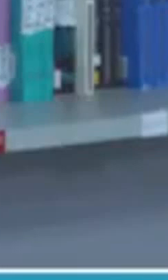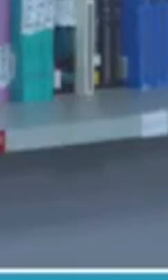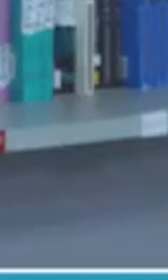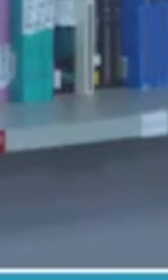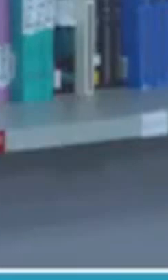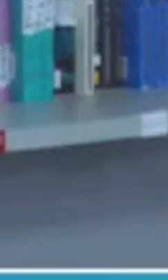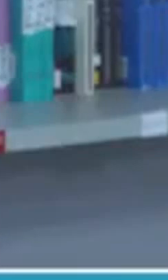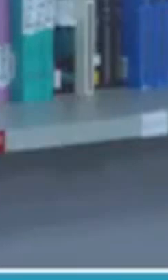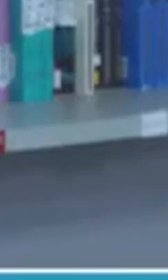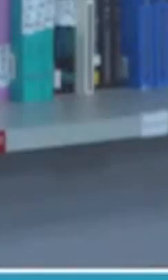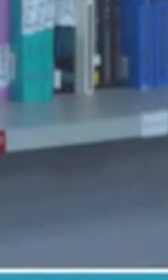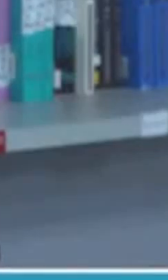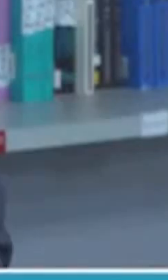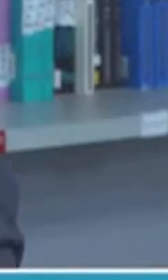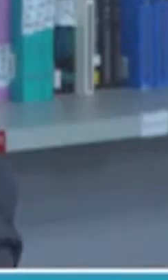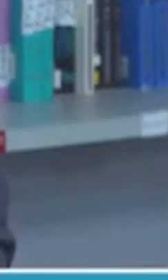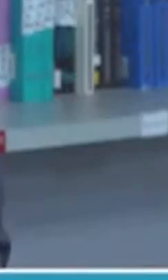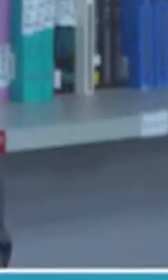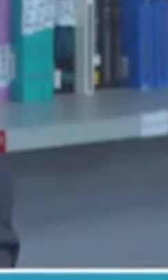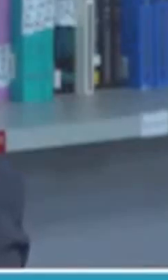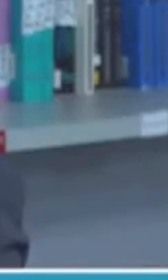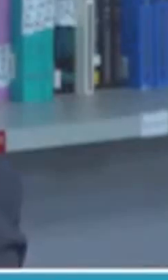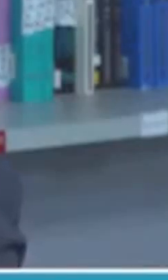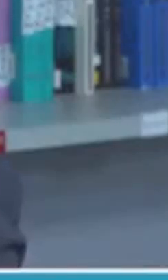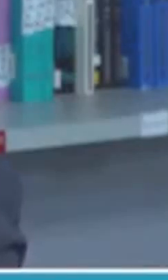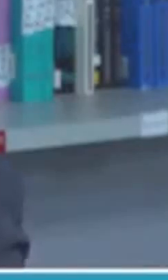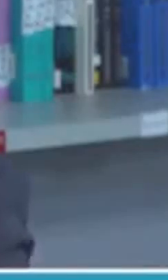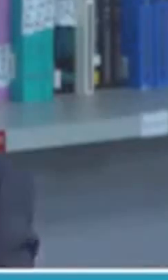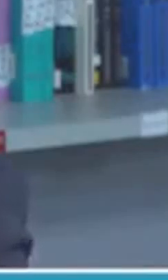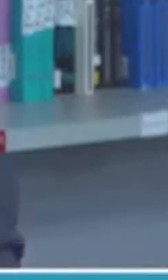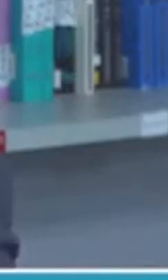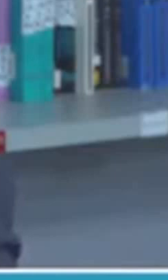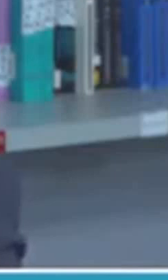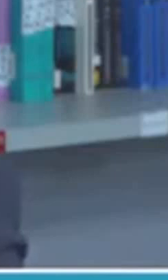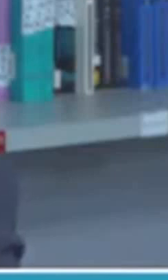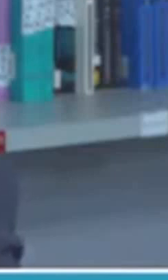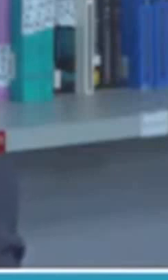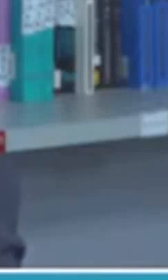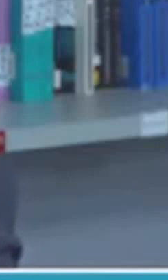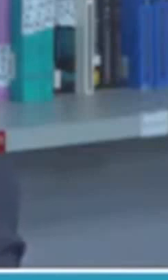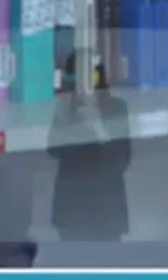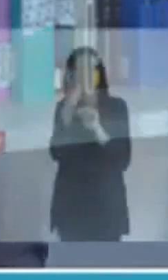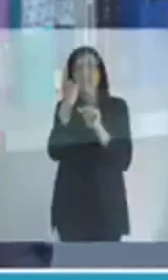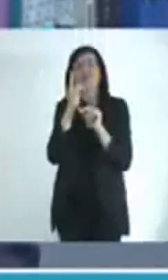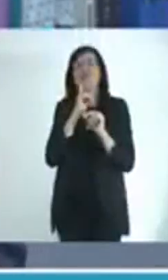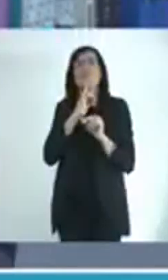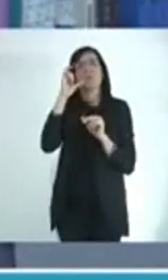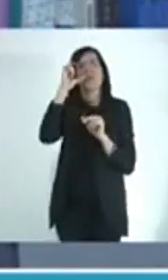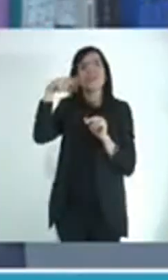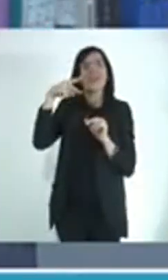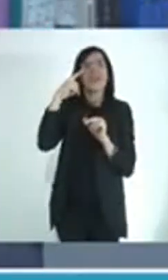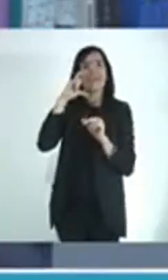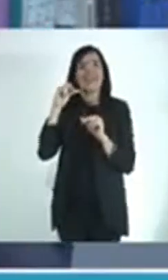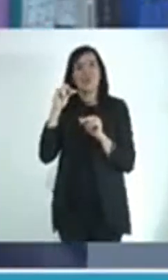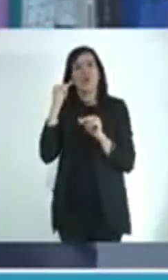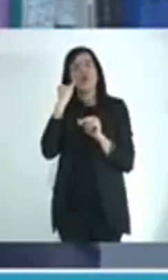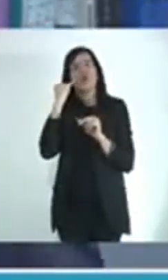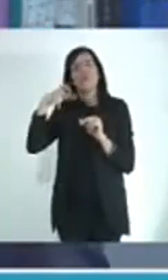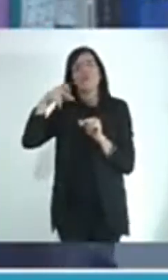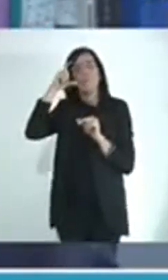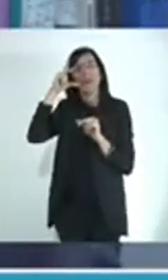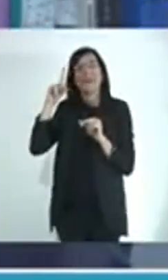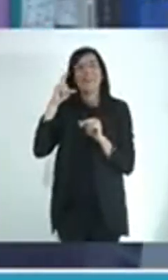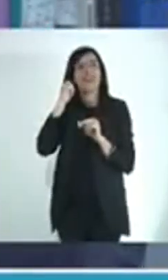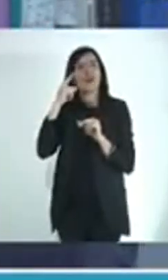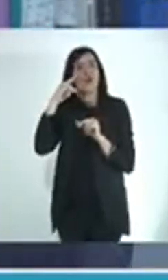las mejores en muchos, claro, de los casos, pero nos apoyamos, nos acompañamos y bueno, yo trato de estar a la par de los equipos,